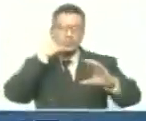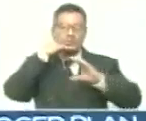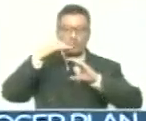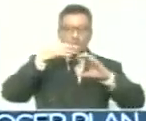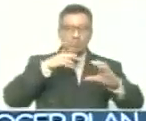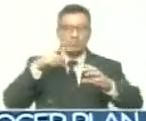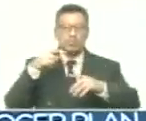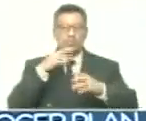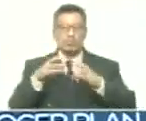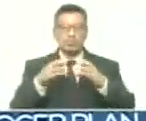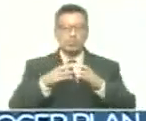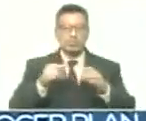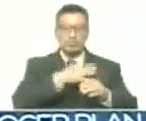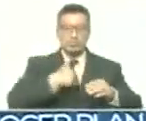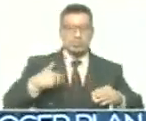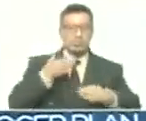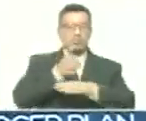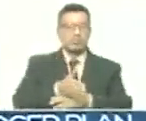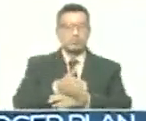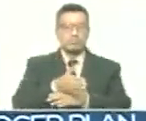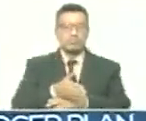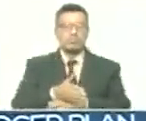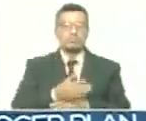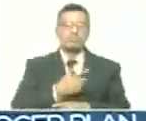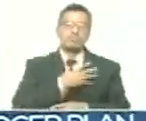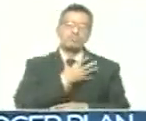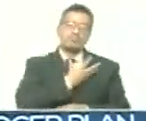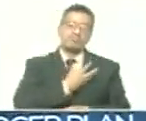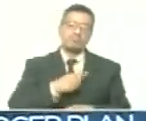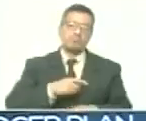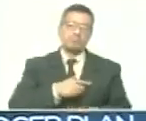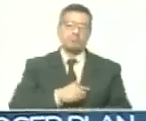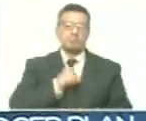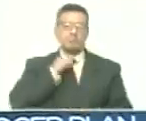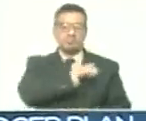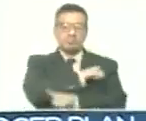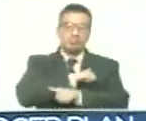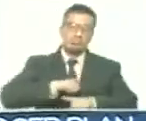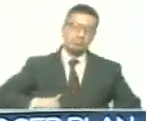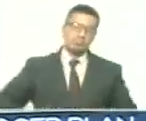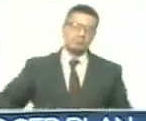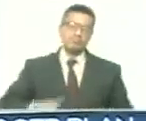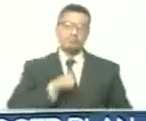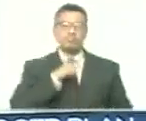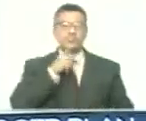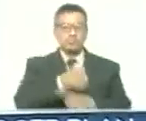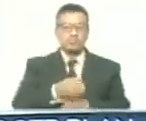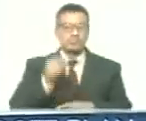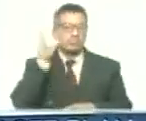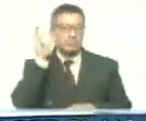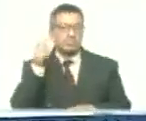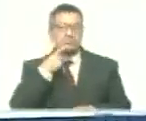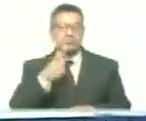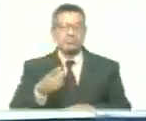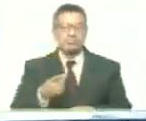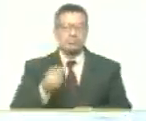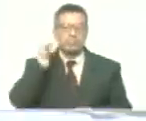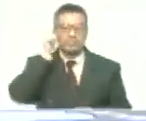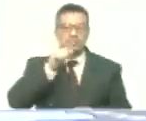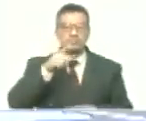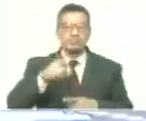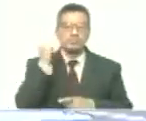una reunión. Yo no quería ir porque soy perezoso, ¿no? Pero fui, fui. Y los escuché y me dijeron, el sábado vamos